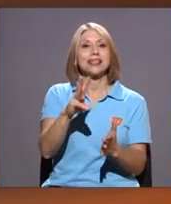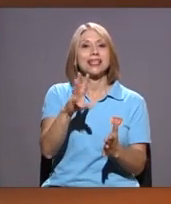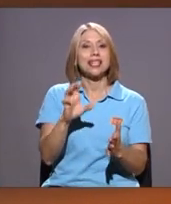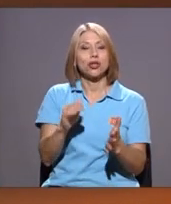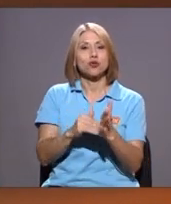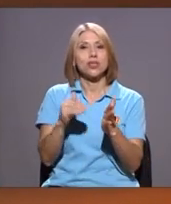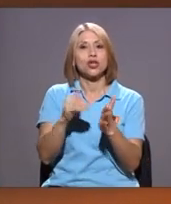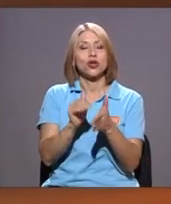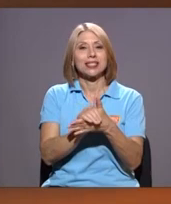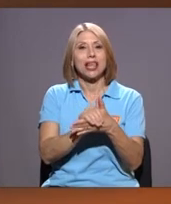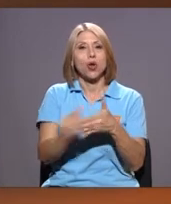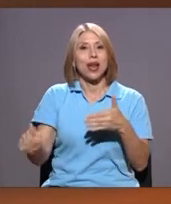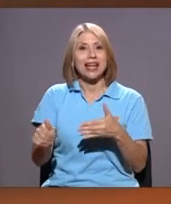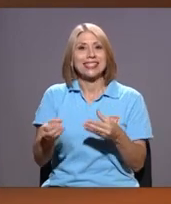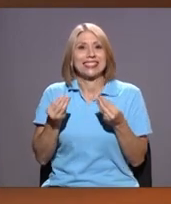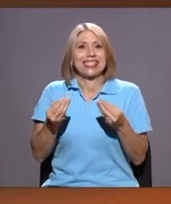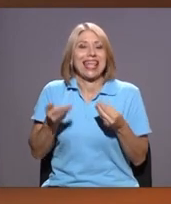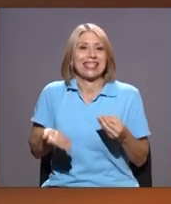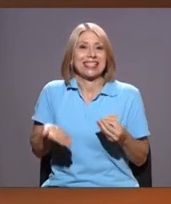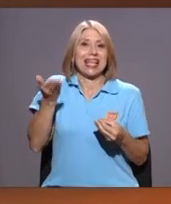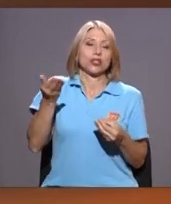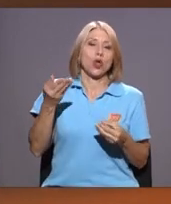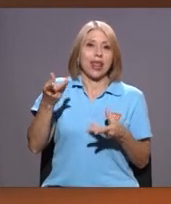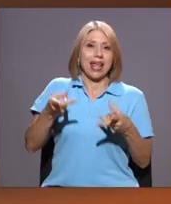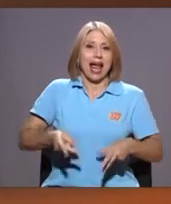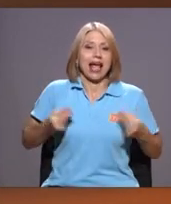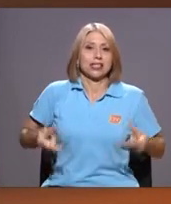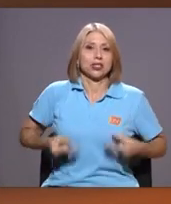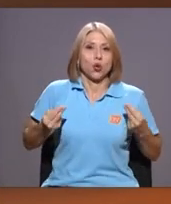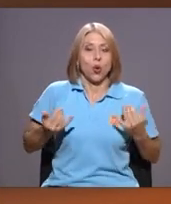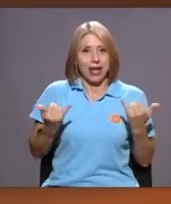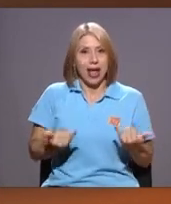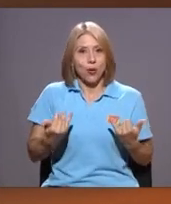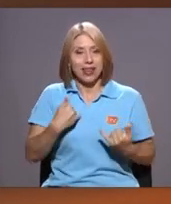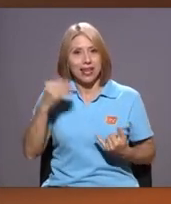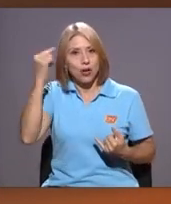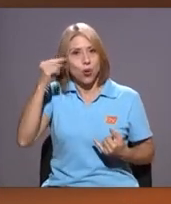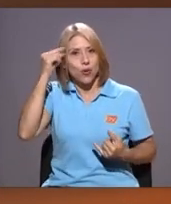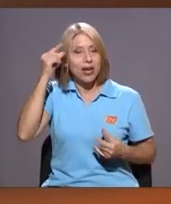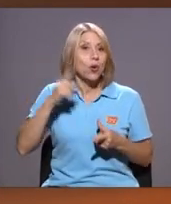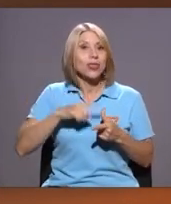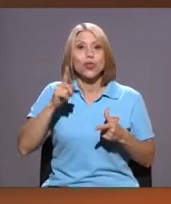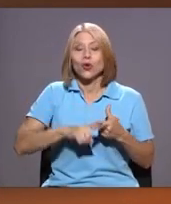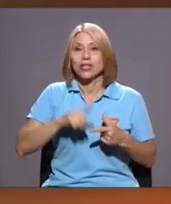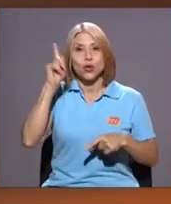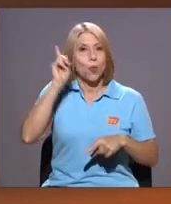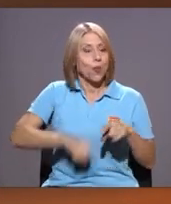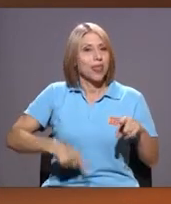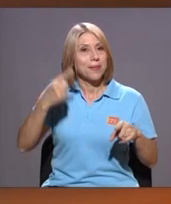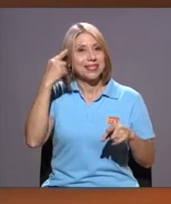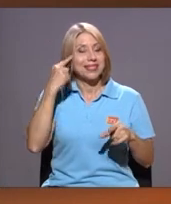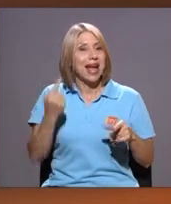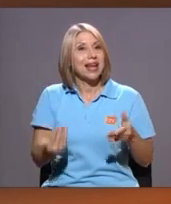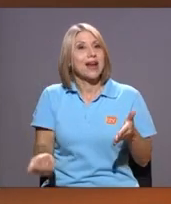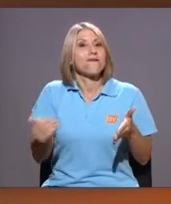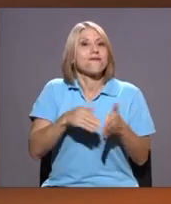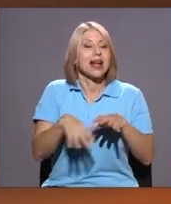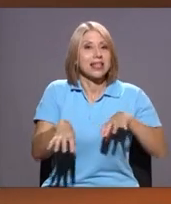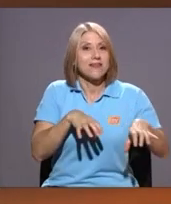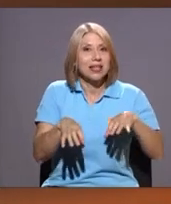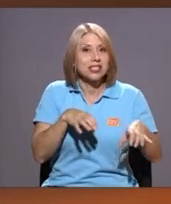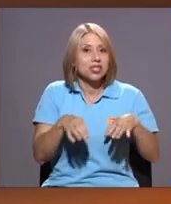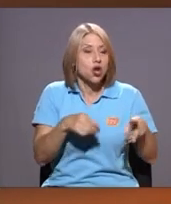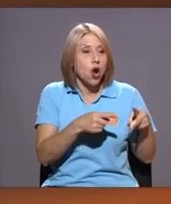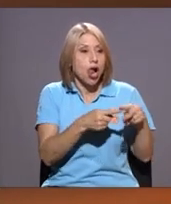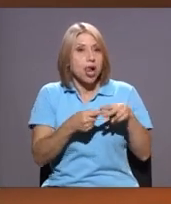de exceso de gasto que hoy el gobierno tiene entonces no es por esa vía que uno podría pensar en la reactivación entonces nos queda el tema